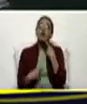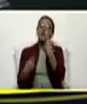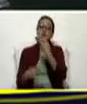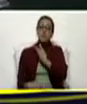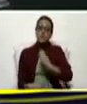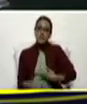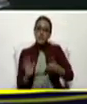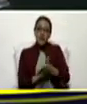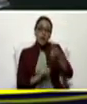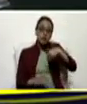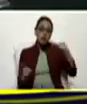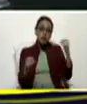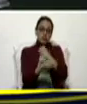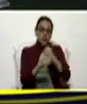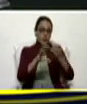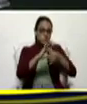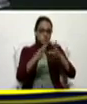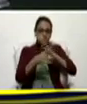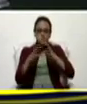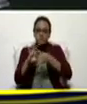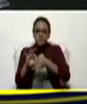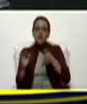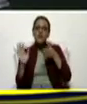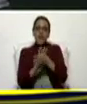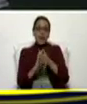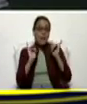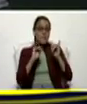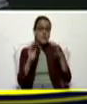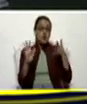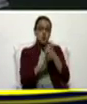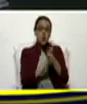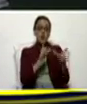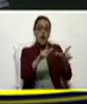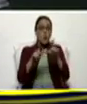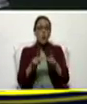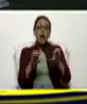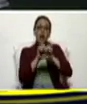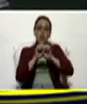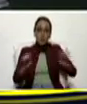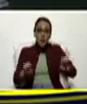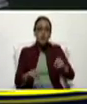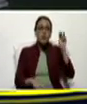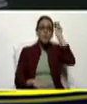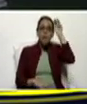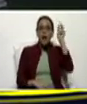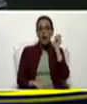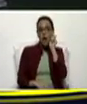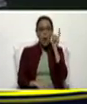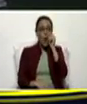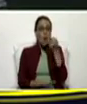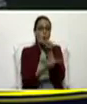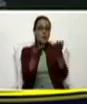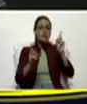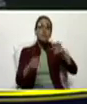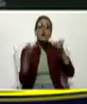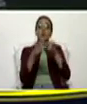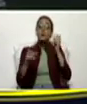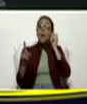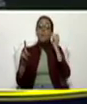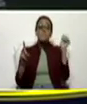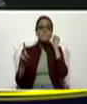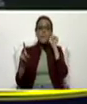Está realizando los centros de desarrollo de calidad educativa sus maestros y sus maestras madres cocinera que en esa